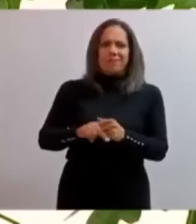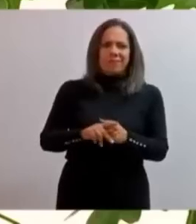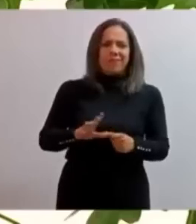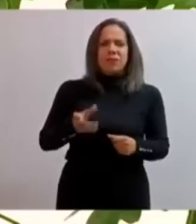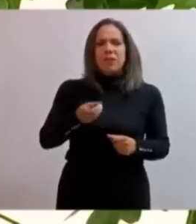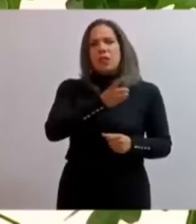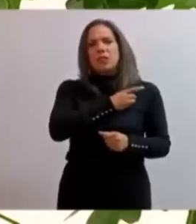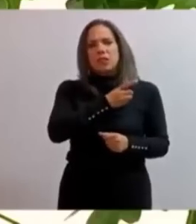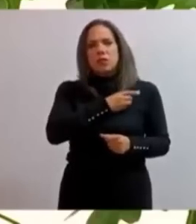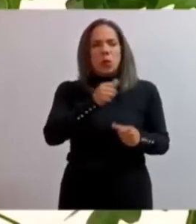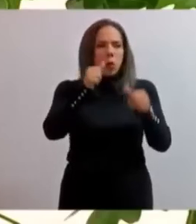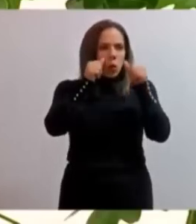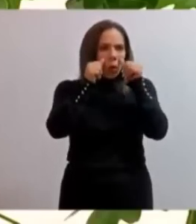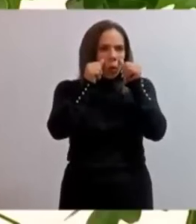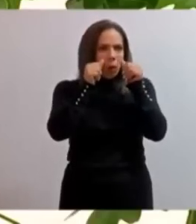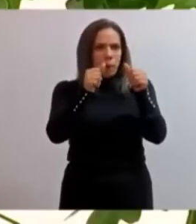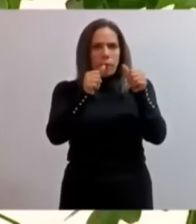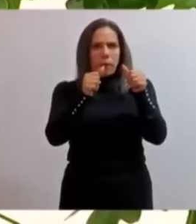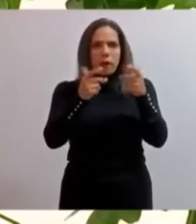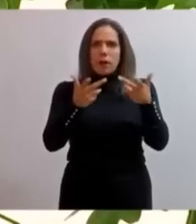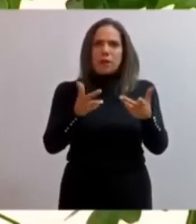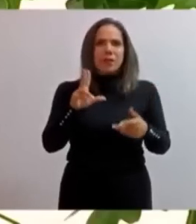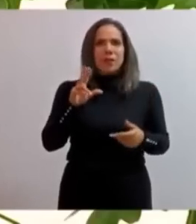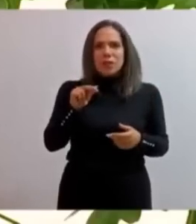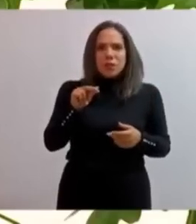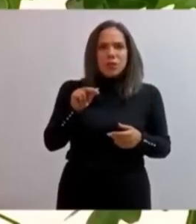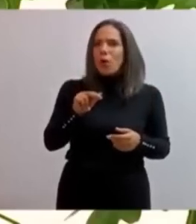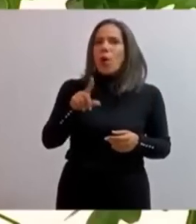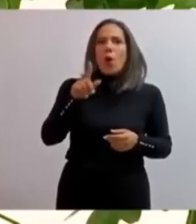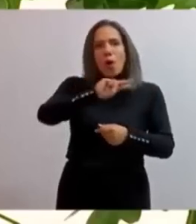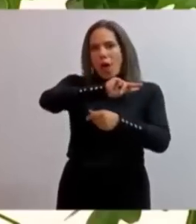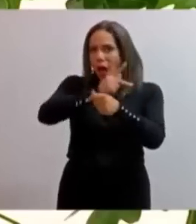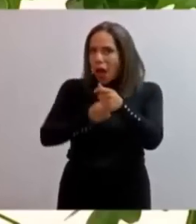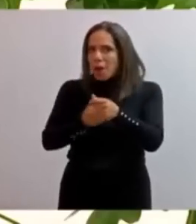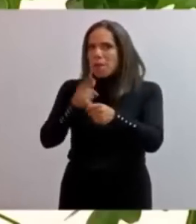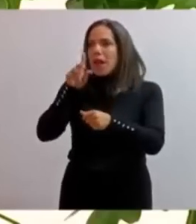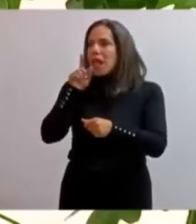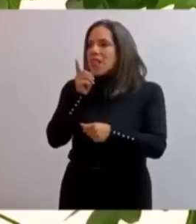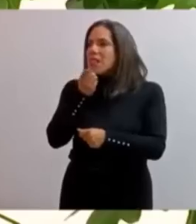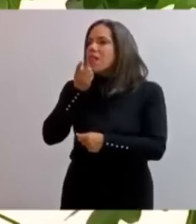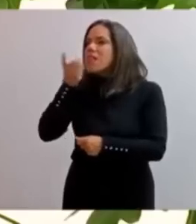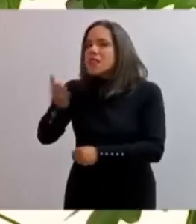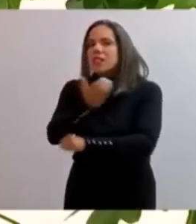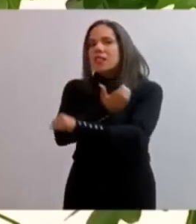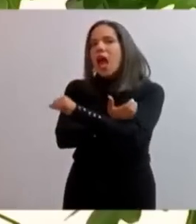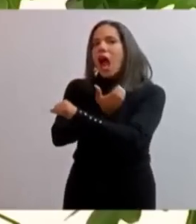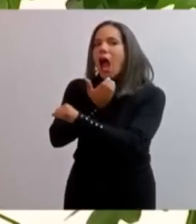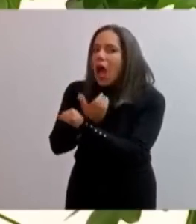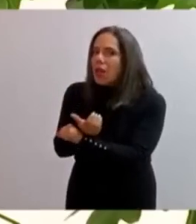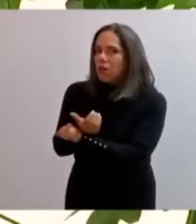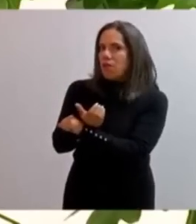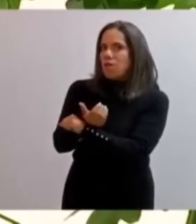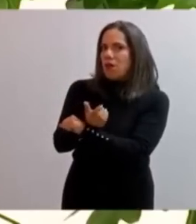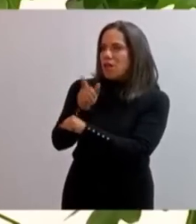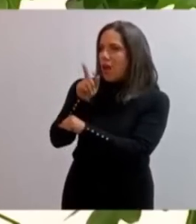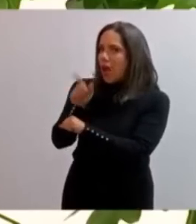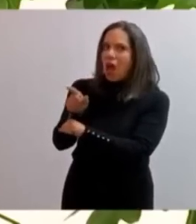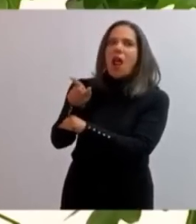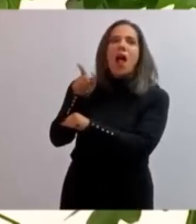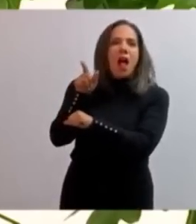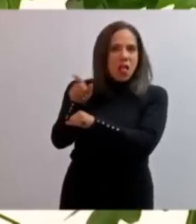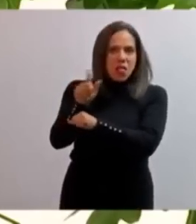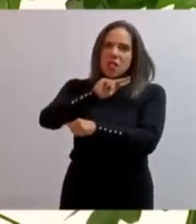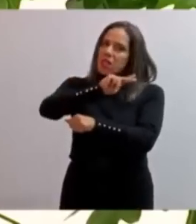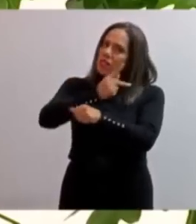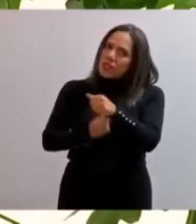mirar. Cuando el plan de estudios lo que está pidiendo es acompañamiento. O sea, ¿cómo transitamos de modelos